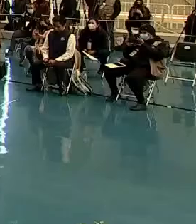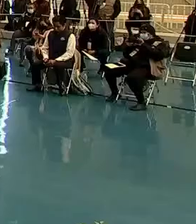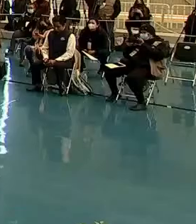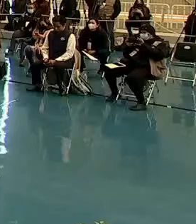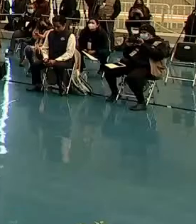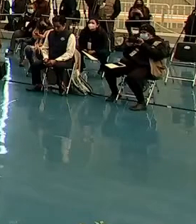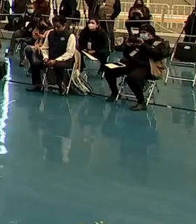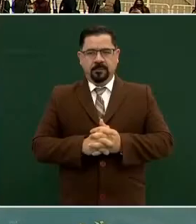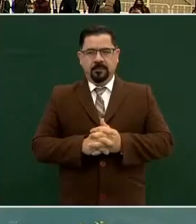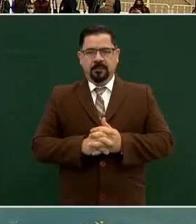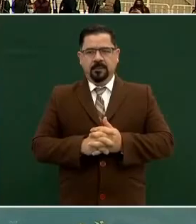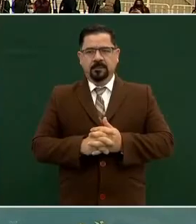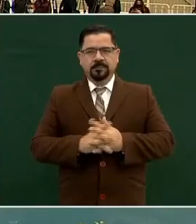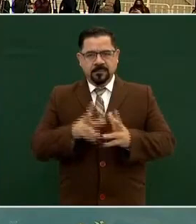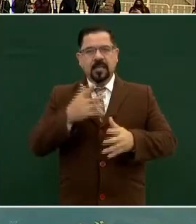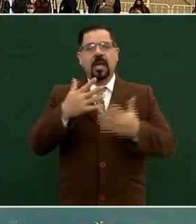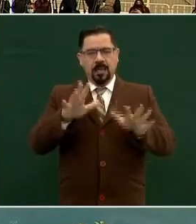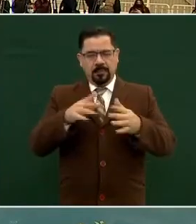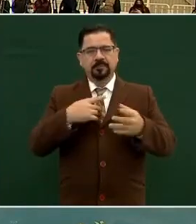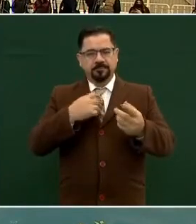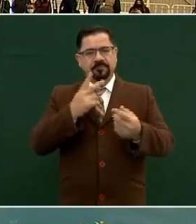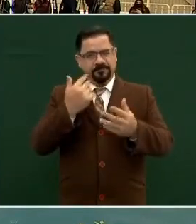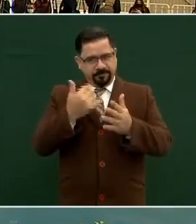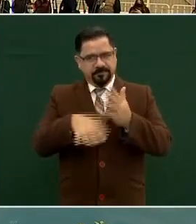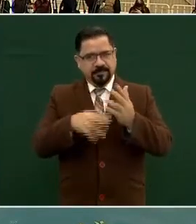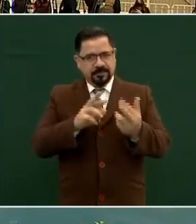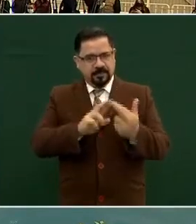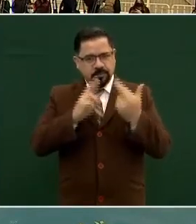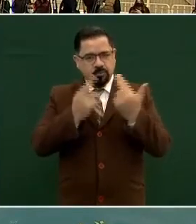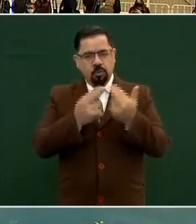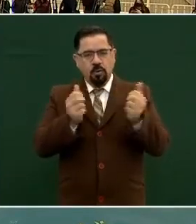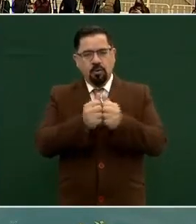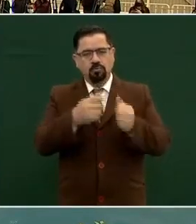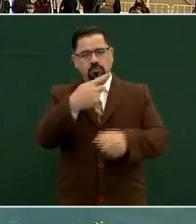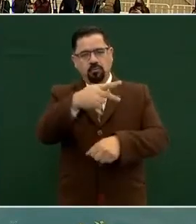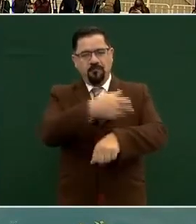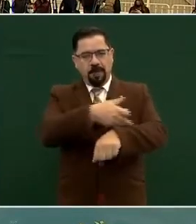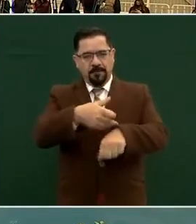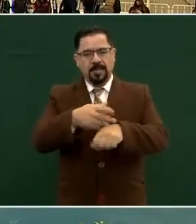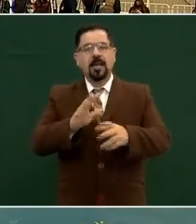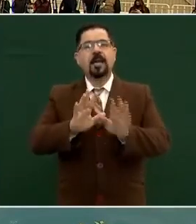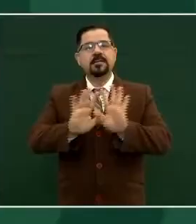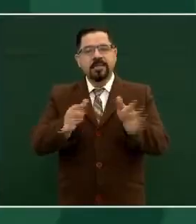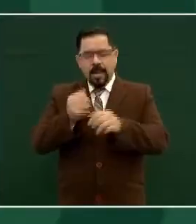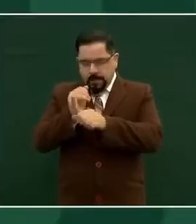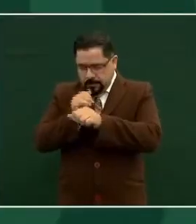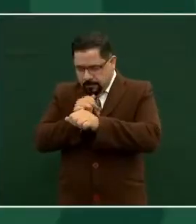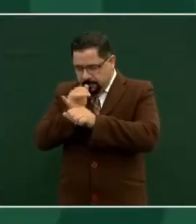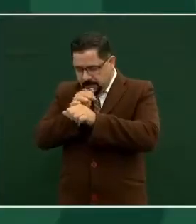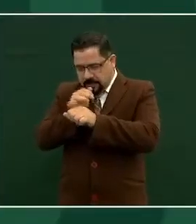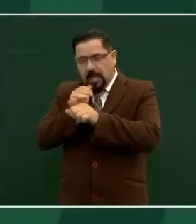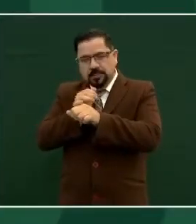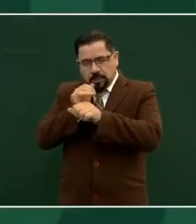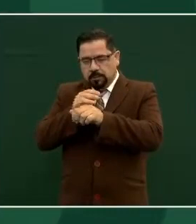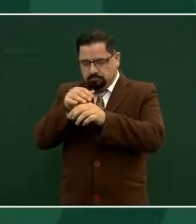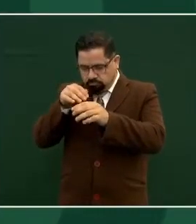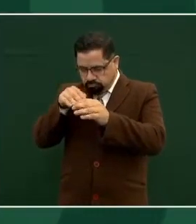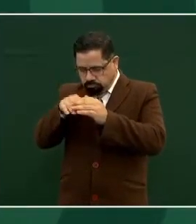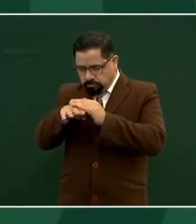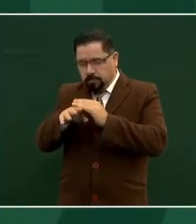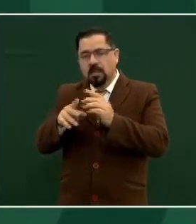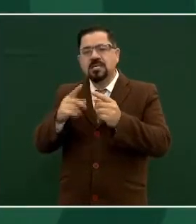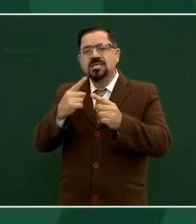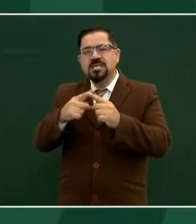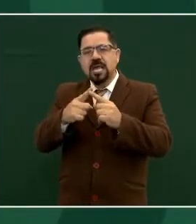familiares de la víctima. Se está profundizando en las líneas de investigación para determinar el móvil y la autoría